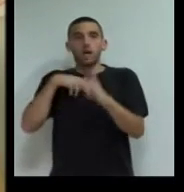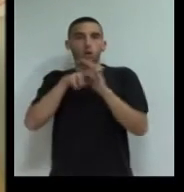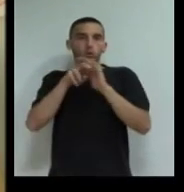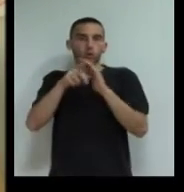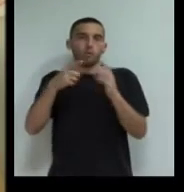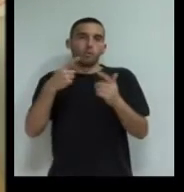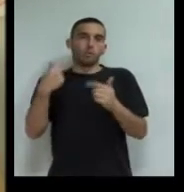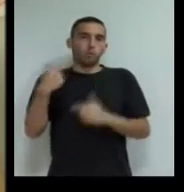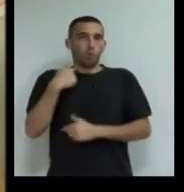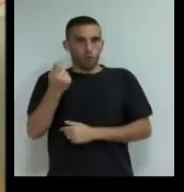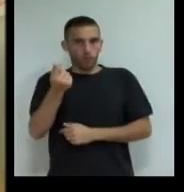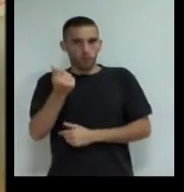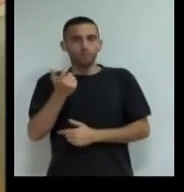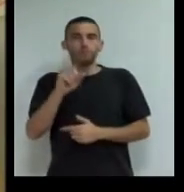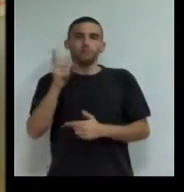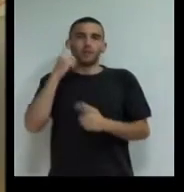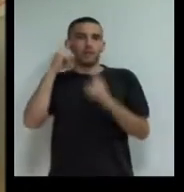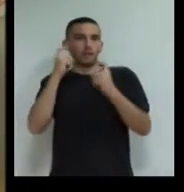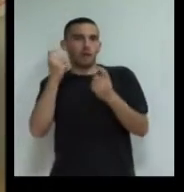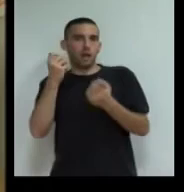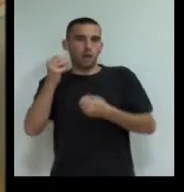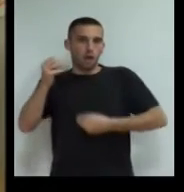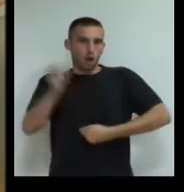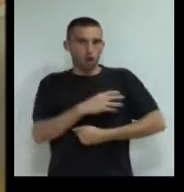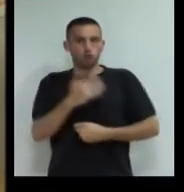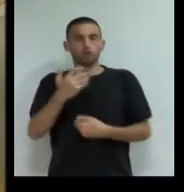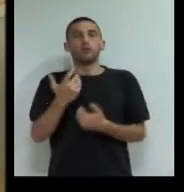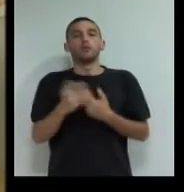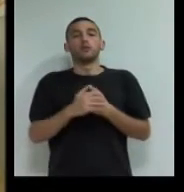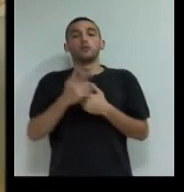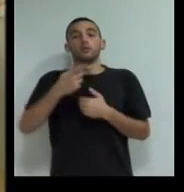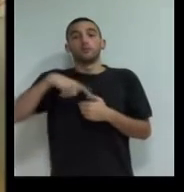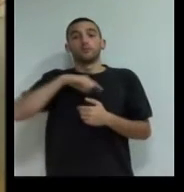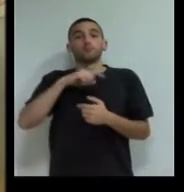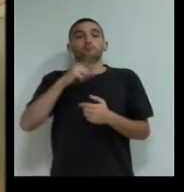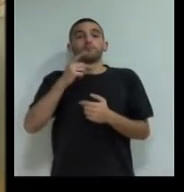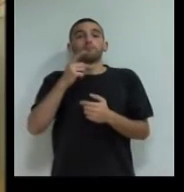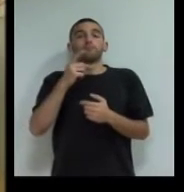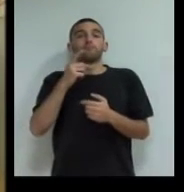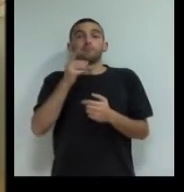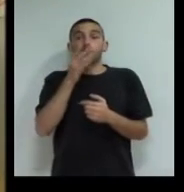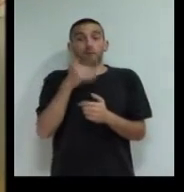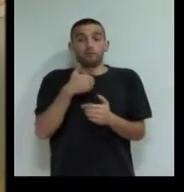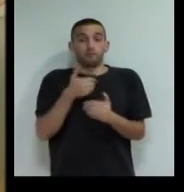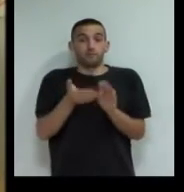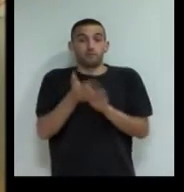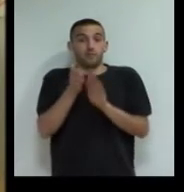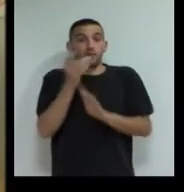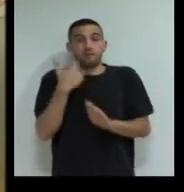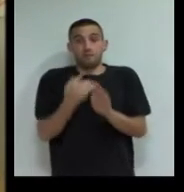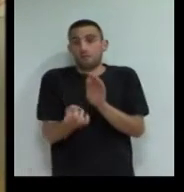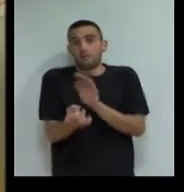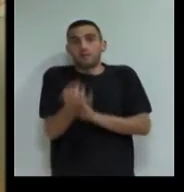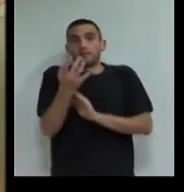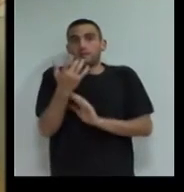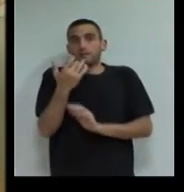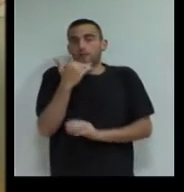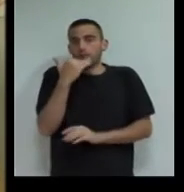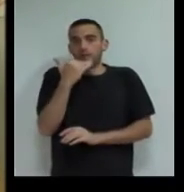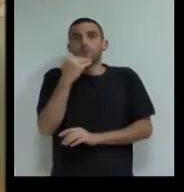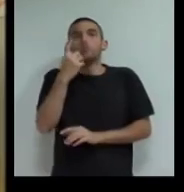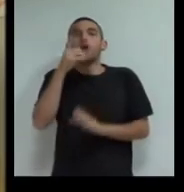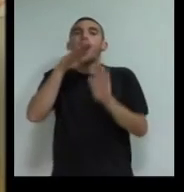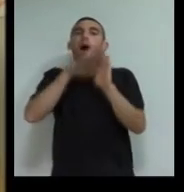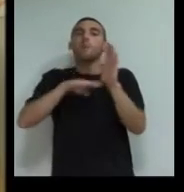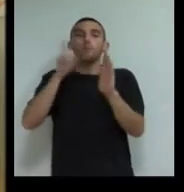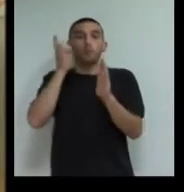su aplicación y vaya cuando quiera al teatro. Ahora mismo tenemos ya casi a punto de salir, si no habrá salido ya, pues una